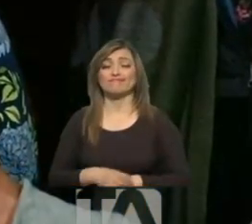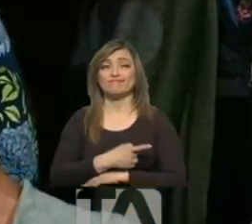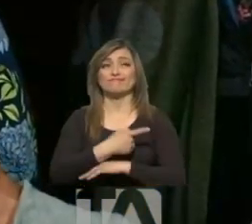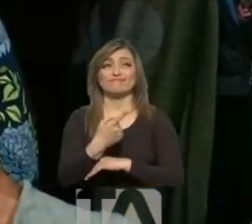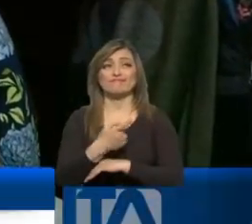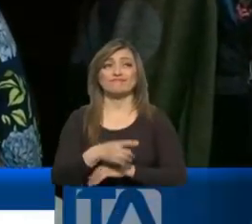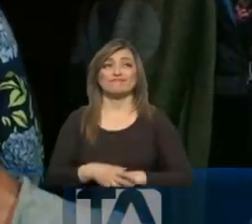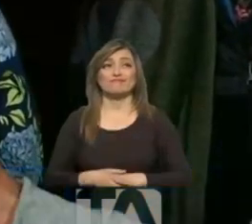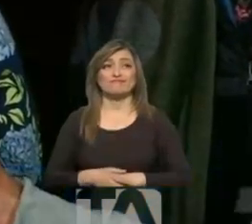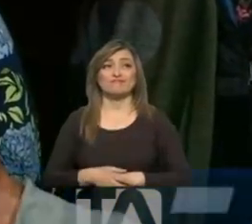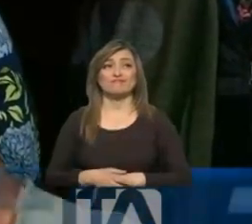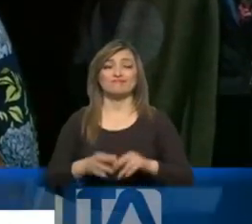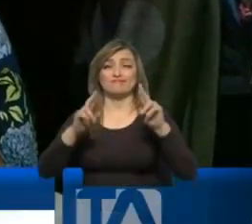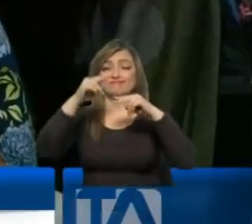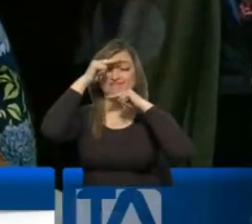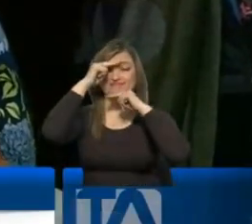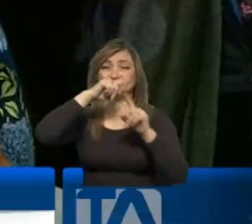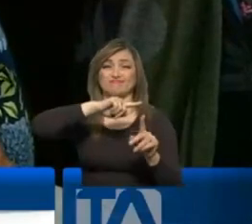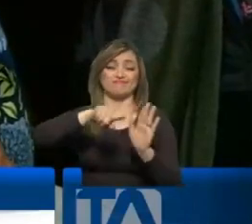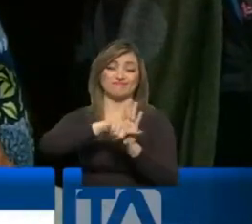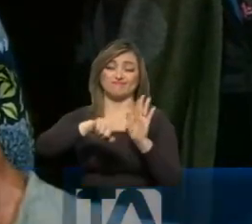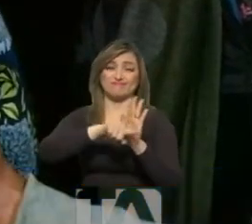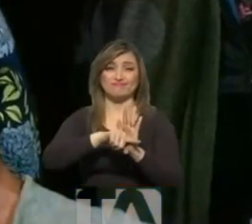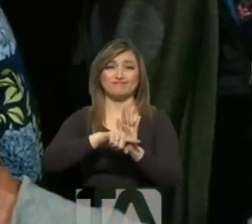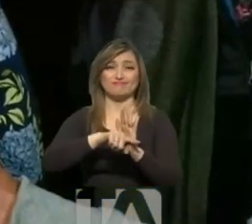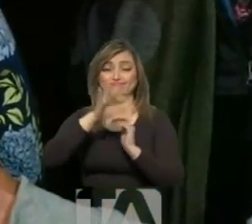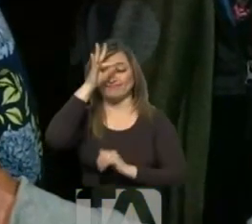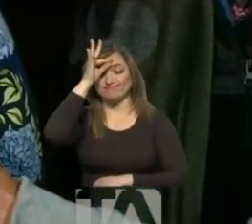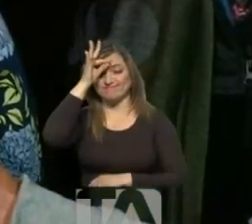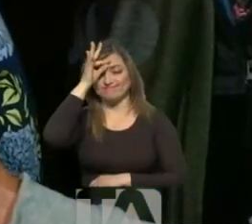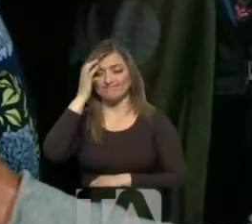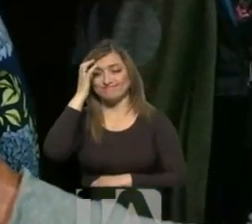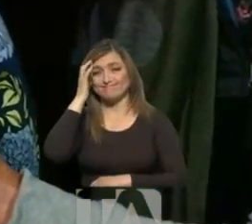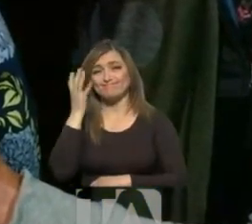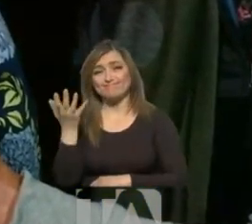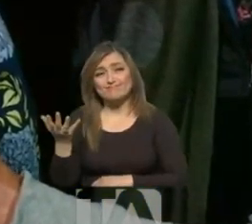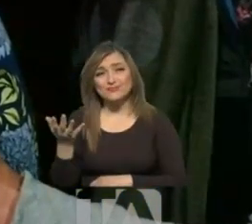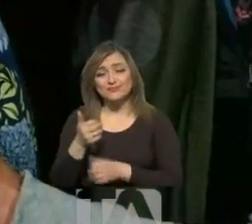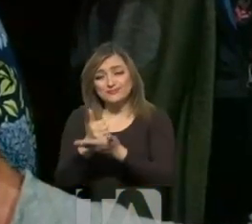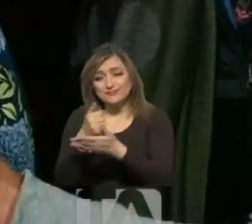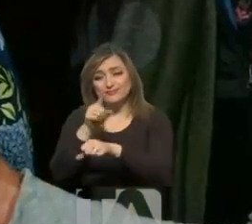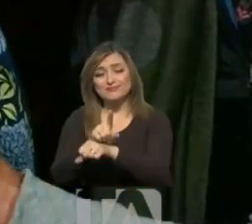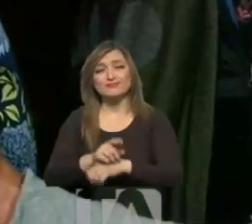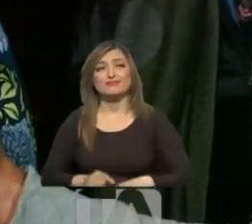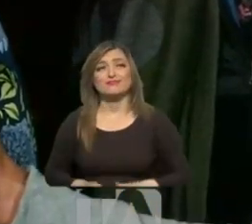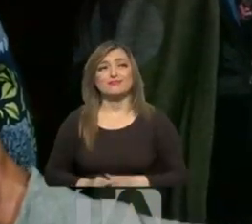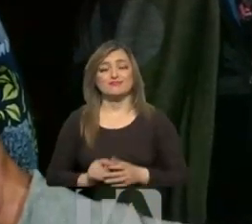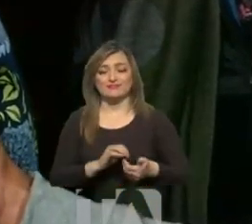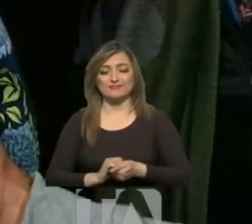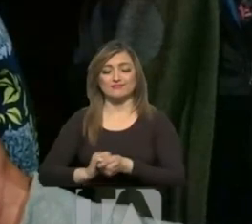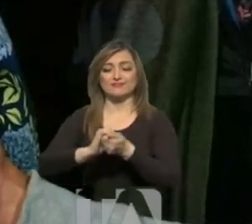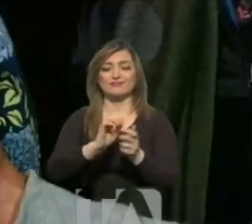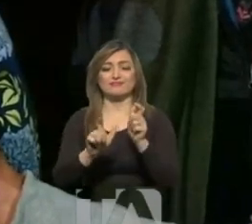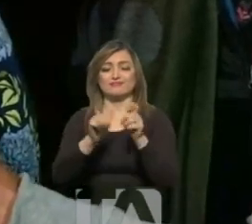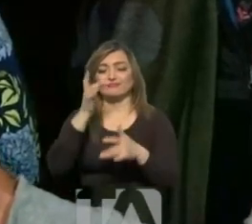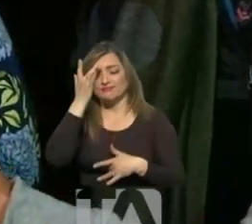las noticias no sean lo más alentadoras para el sistema sanitario, que es lo que nos preocupa, ayudar a los médicos y ser solidarios con las